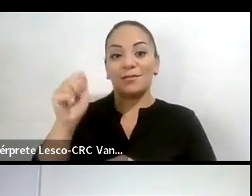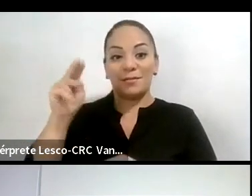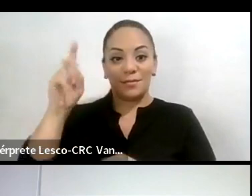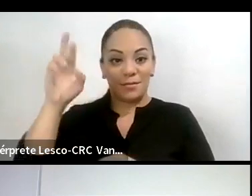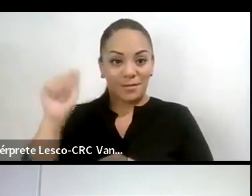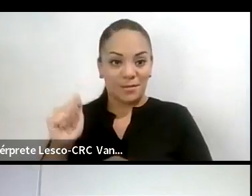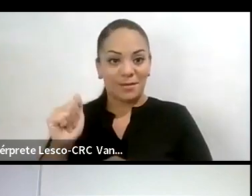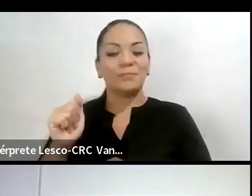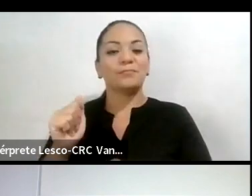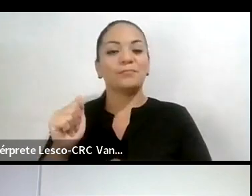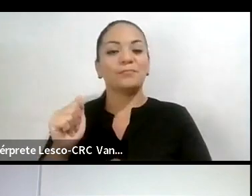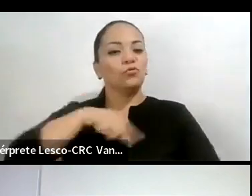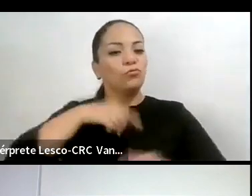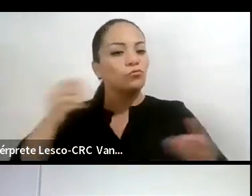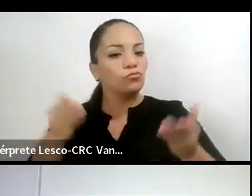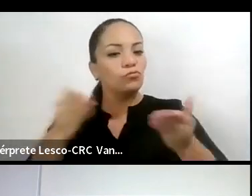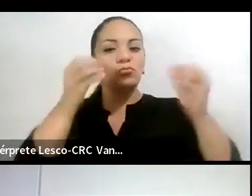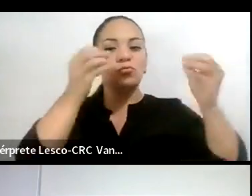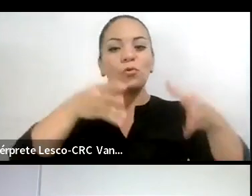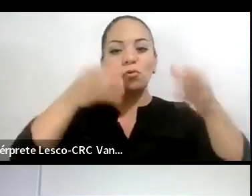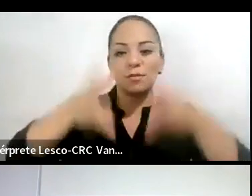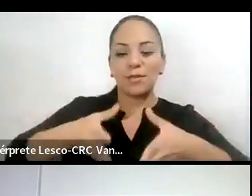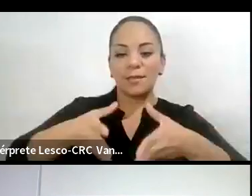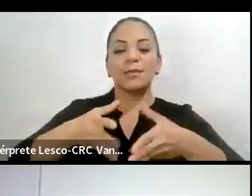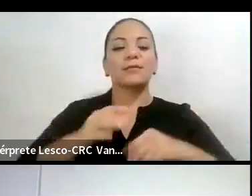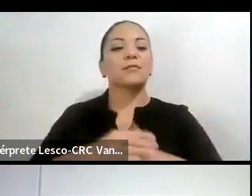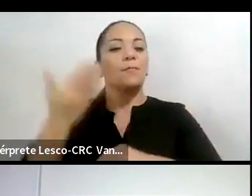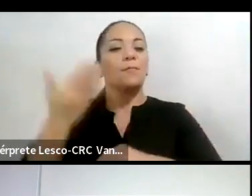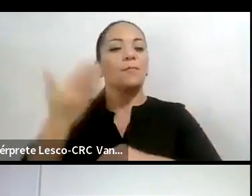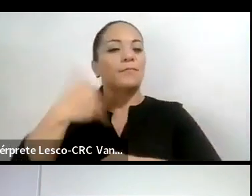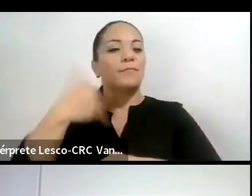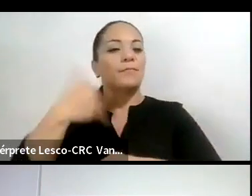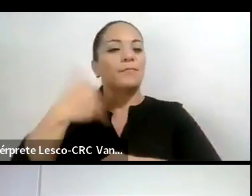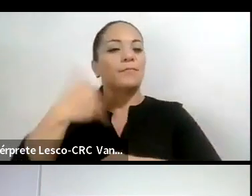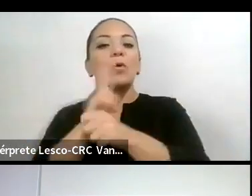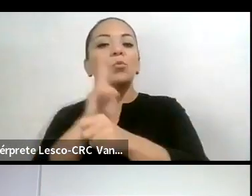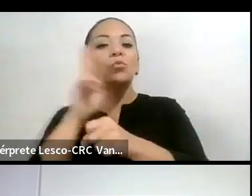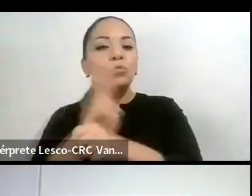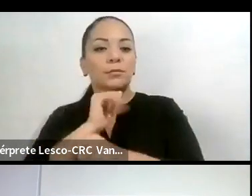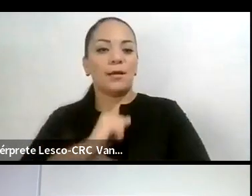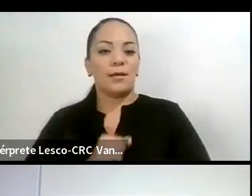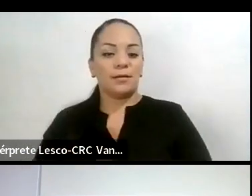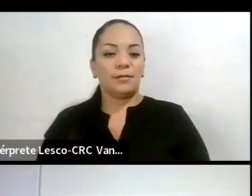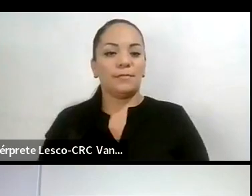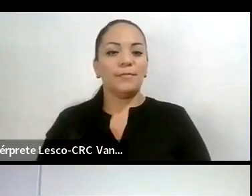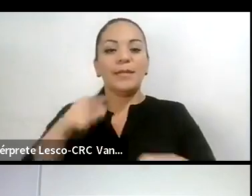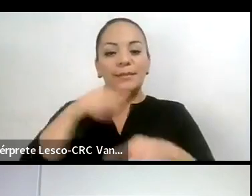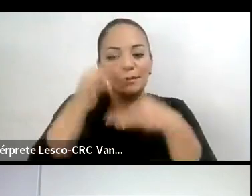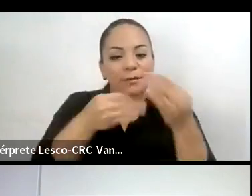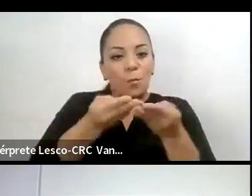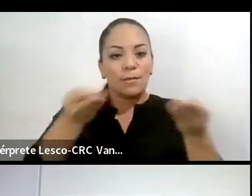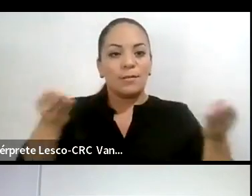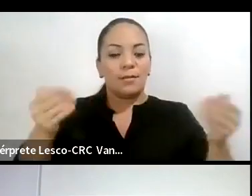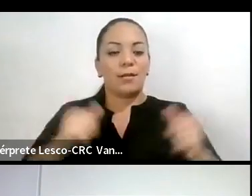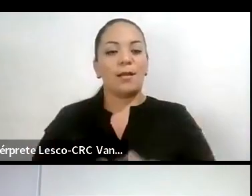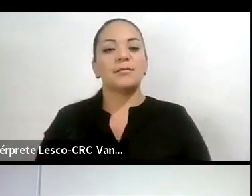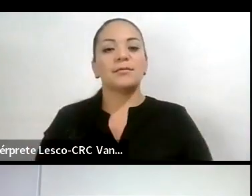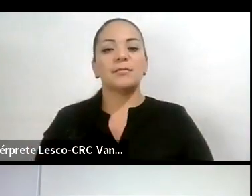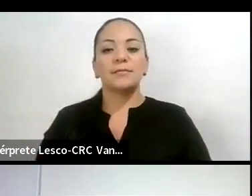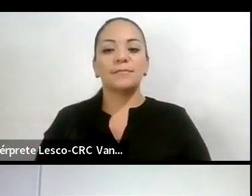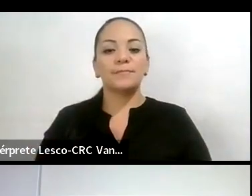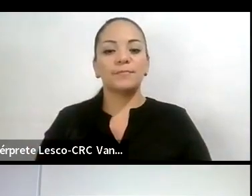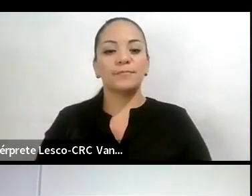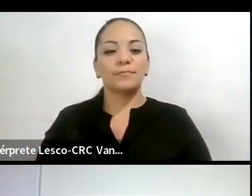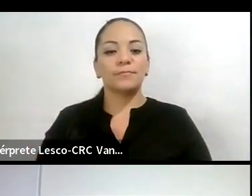a los docentes y a las docentes a utilizar este material, ¿no?